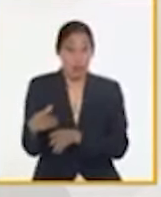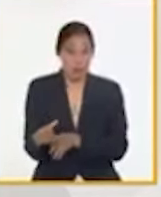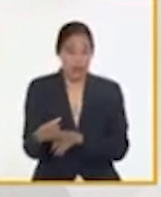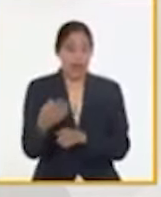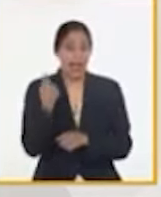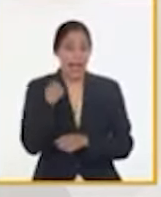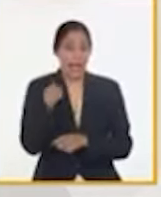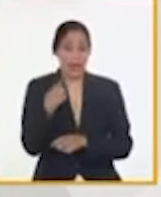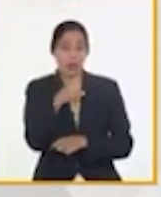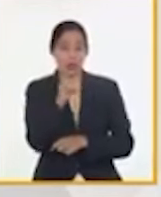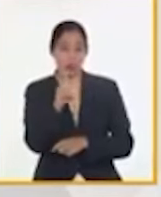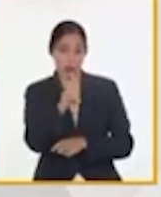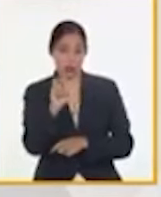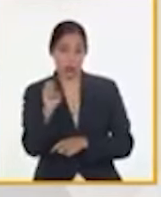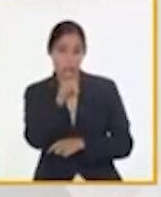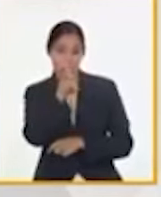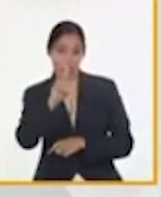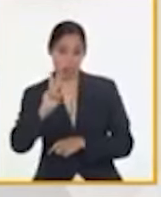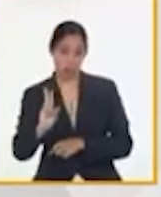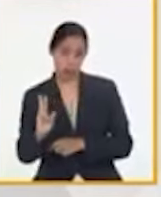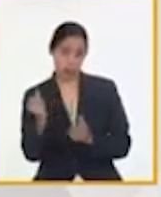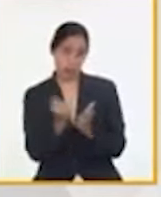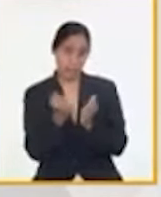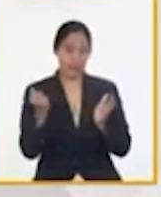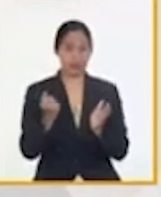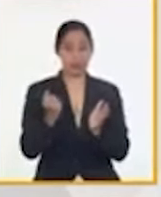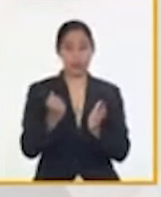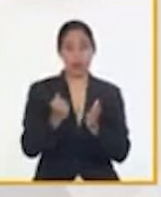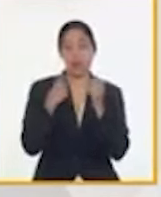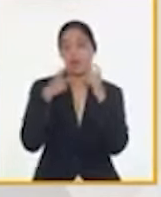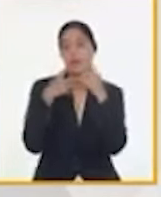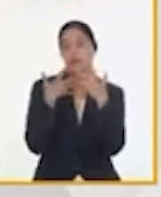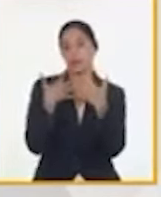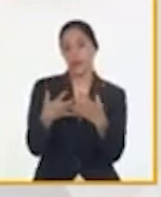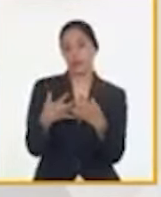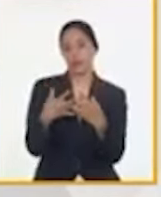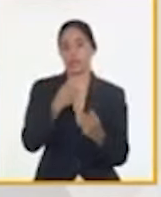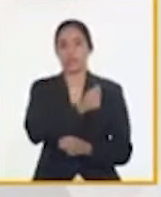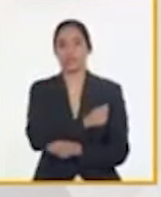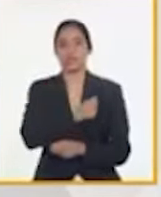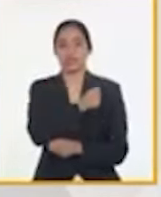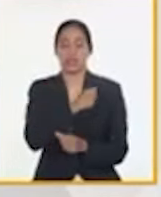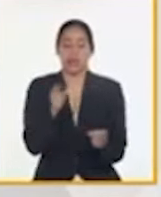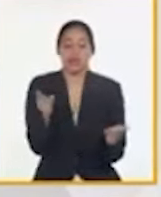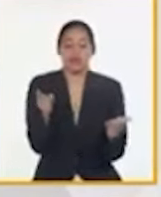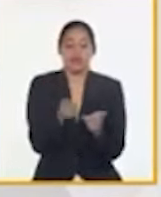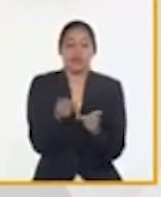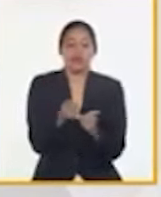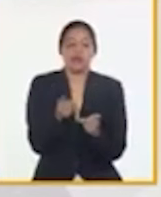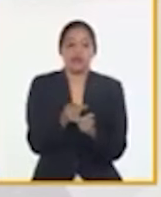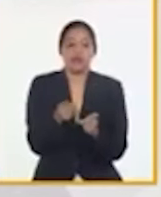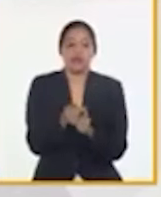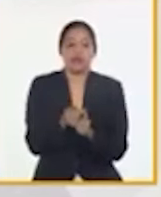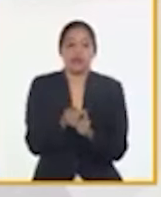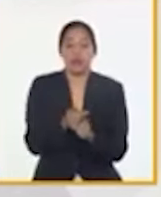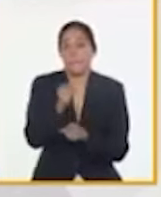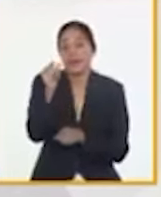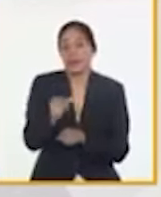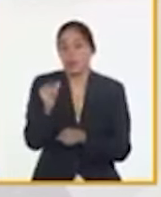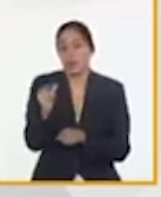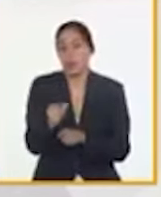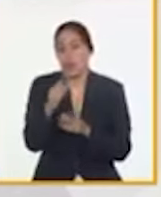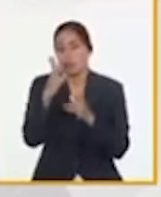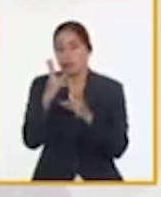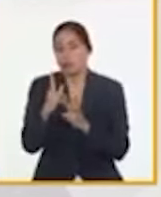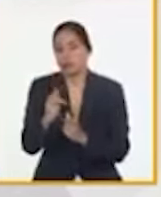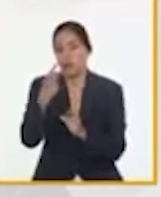2012, se implementó en enero de 2013, pero fue una voluntad reducir la cantidad de migrados. Bueno, de hecho, ahora la paramos, o